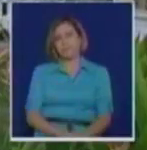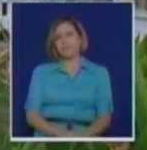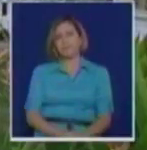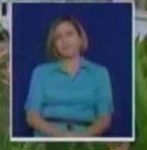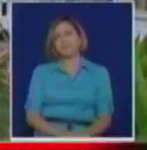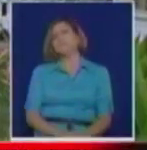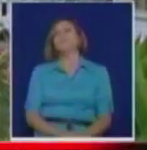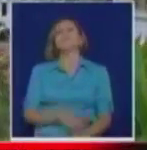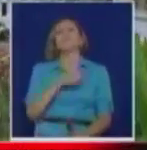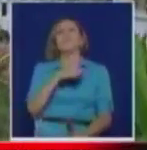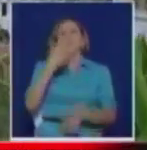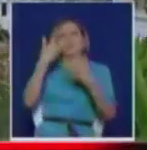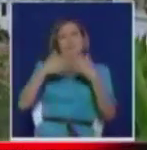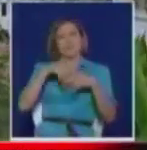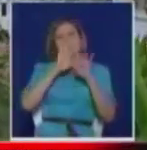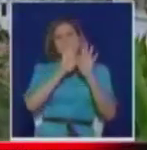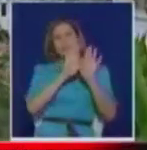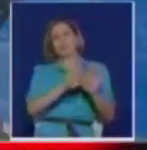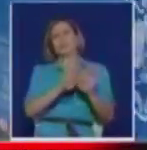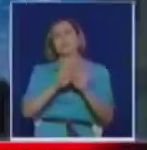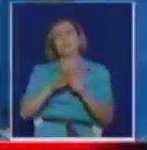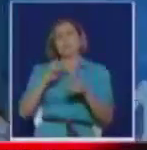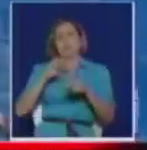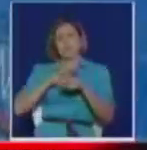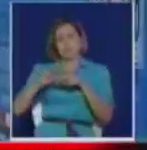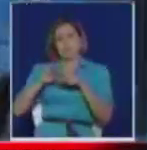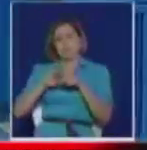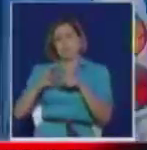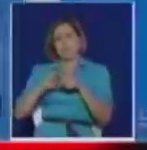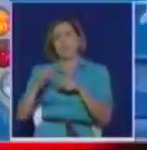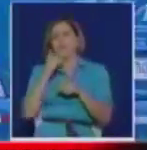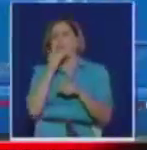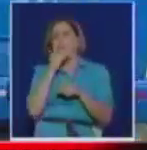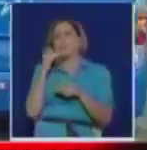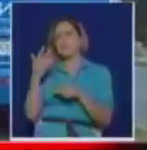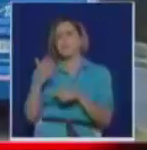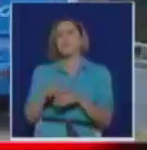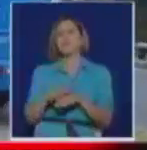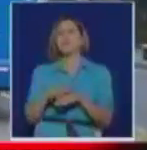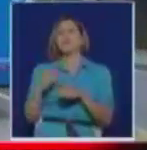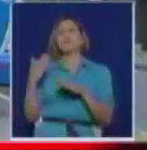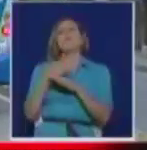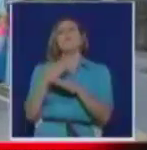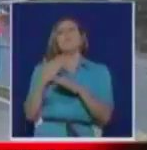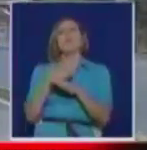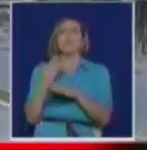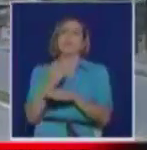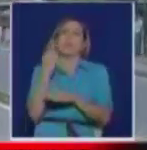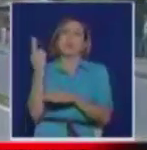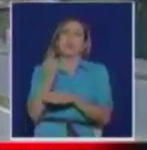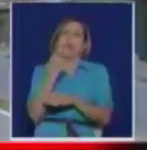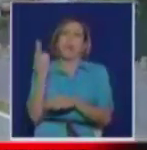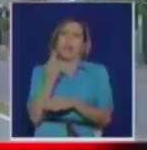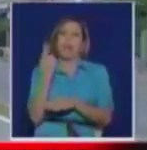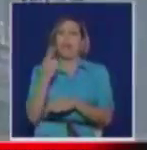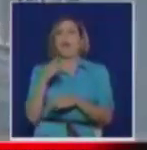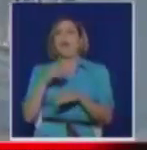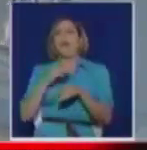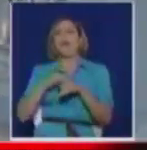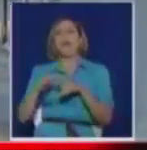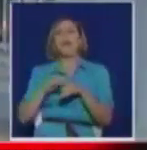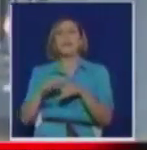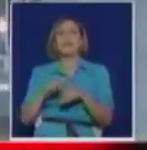El sistema integrado de transporte mío registró, según el estudio de Cali Cómo Vamos, problemas de frecuencias y buses que generalizan